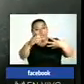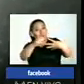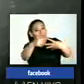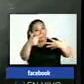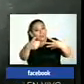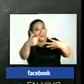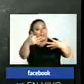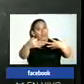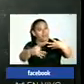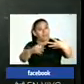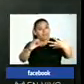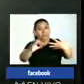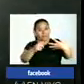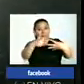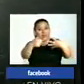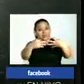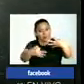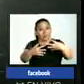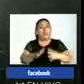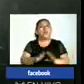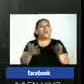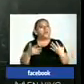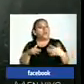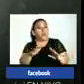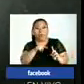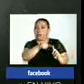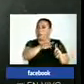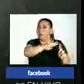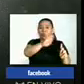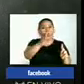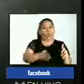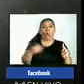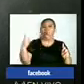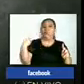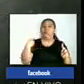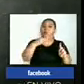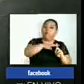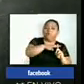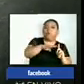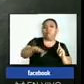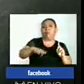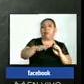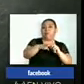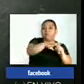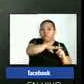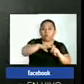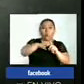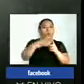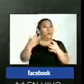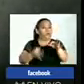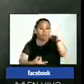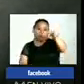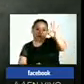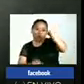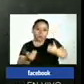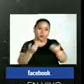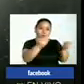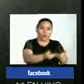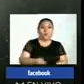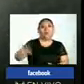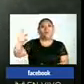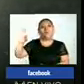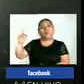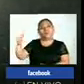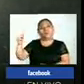el señor director de la Policía no tiene fuero, pues hemos presentado el requerimiento fiscal tal como nos exige